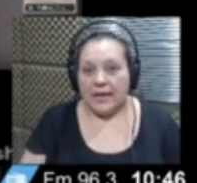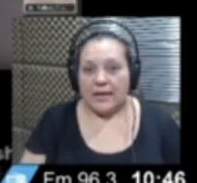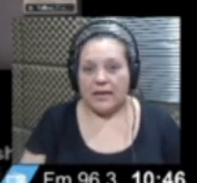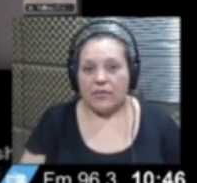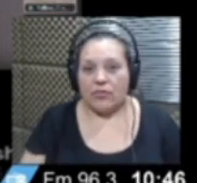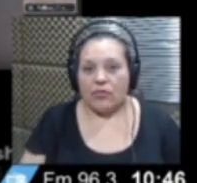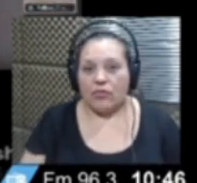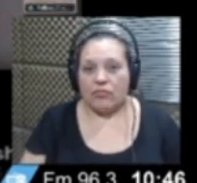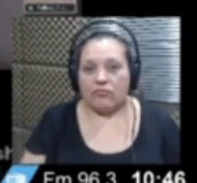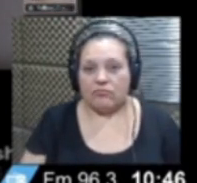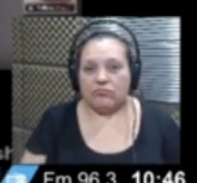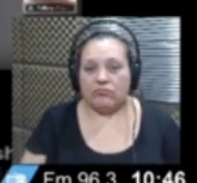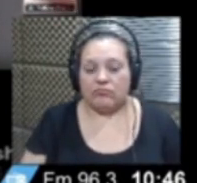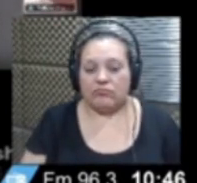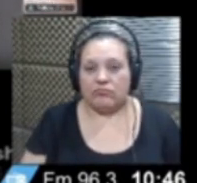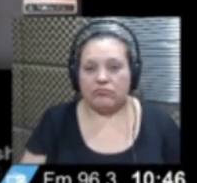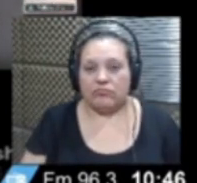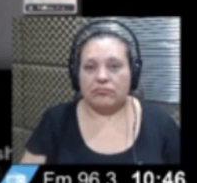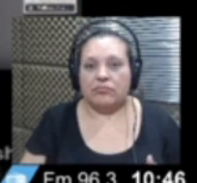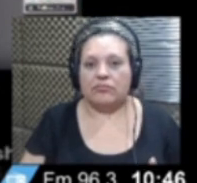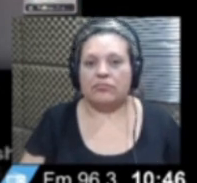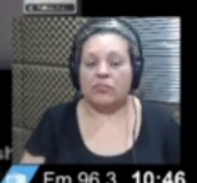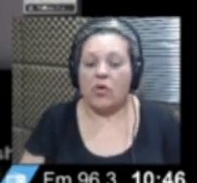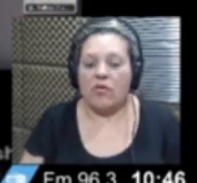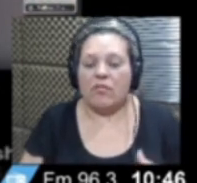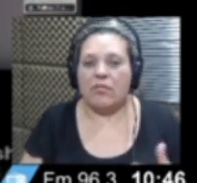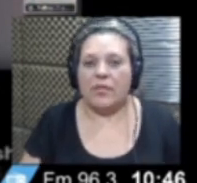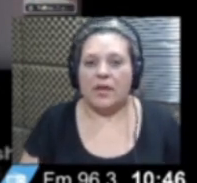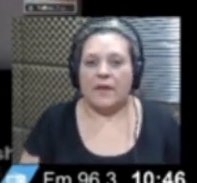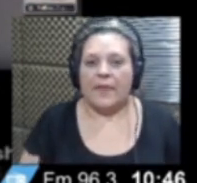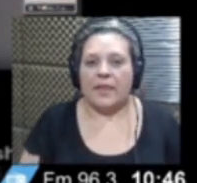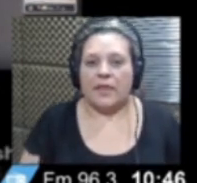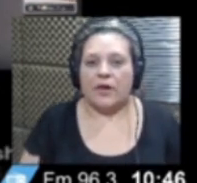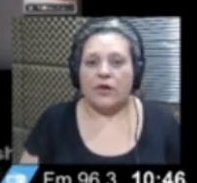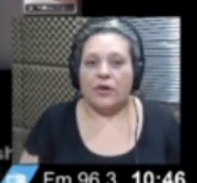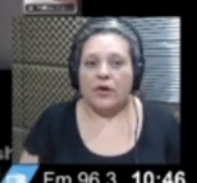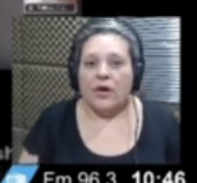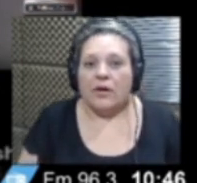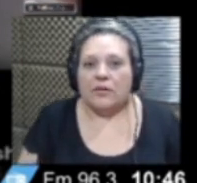decir. Claro, pero nosotros, pero también es político. Ajá.